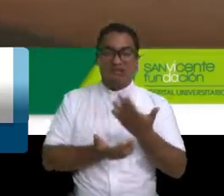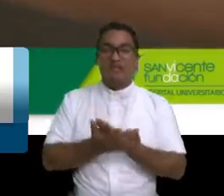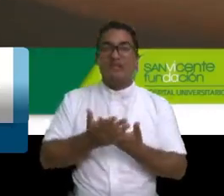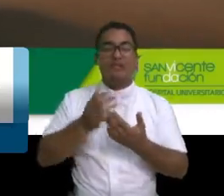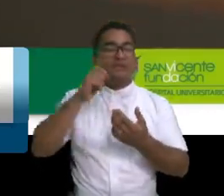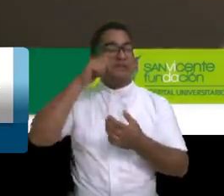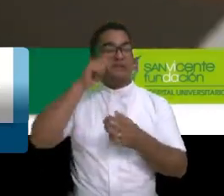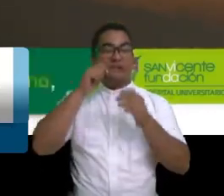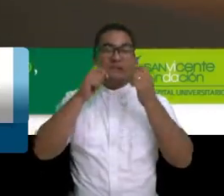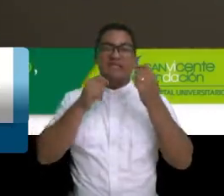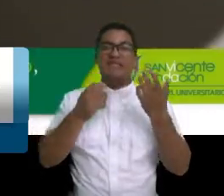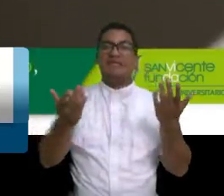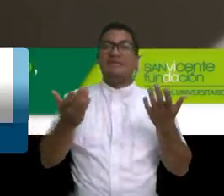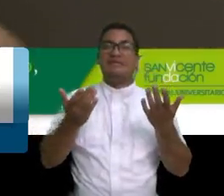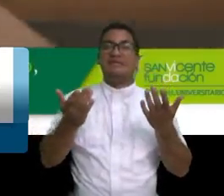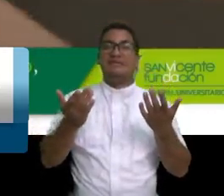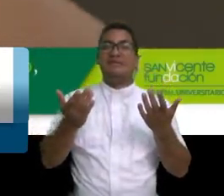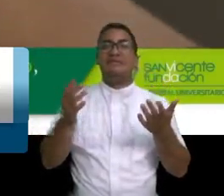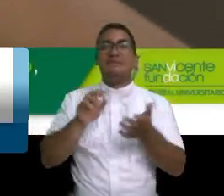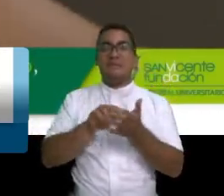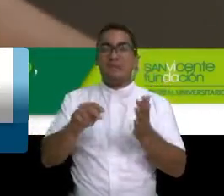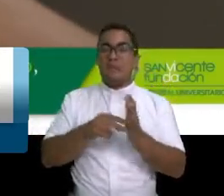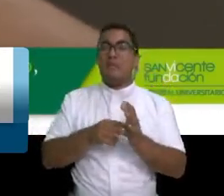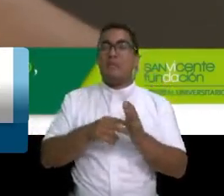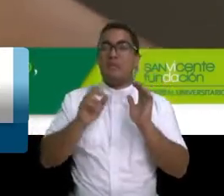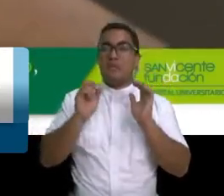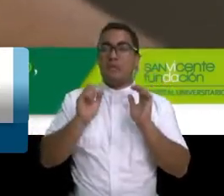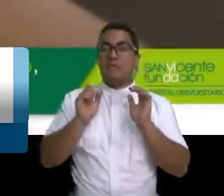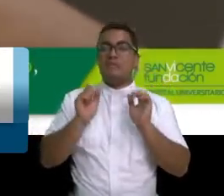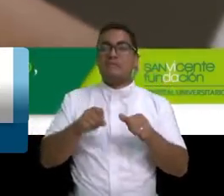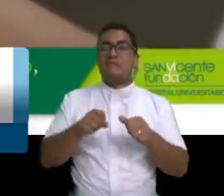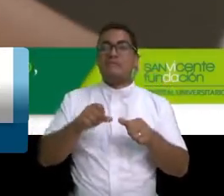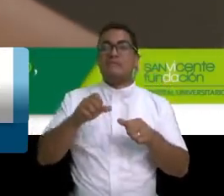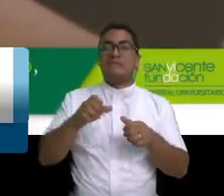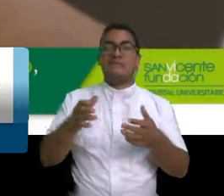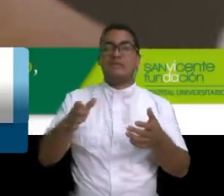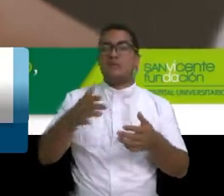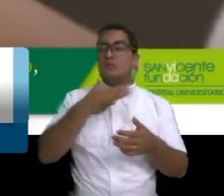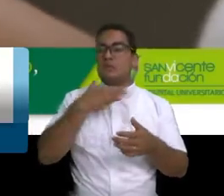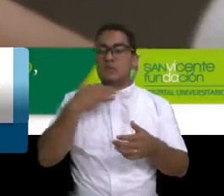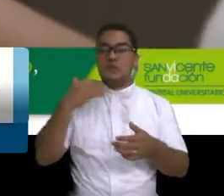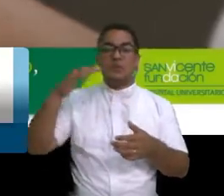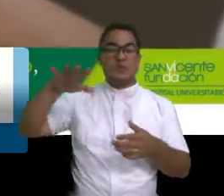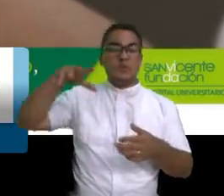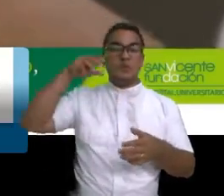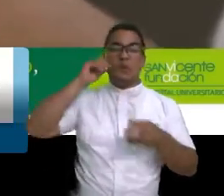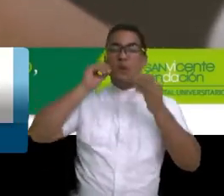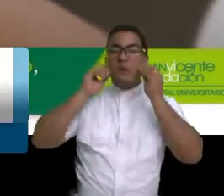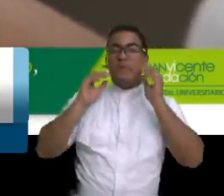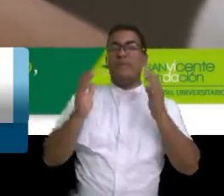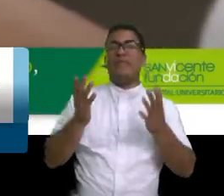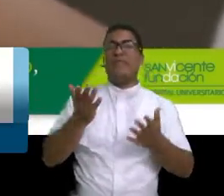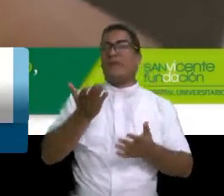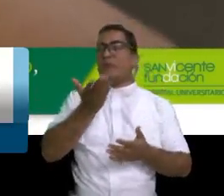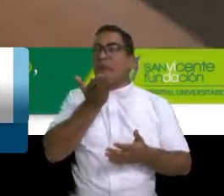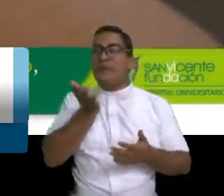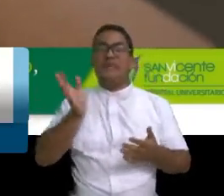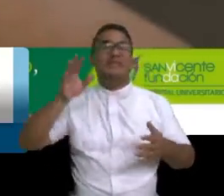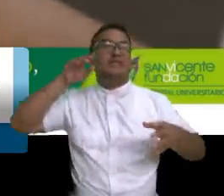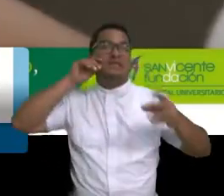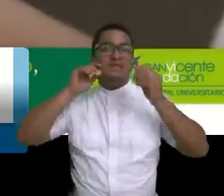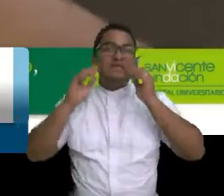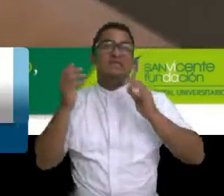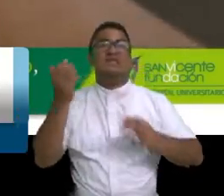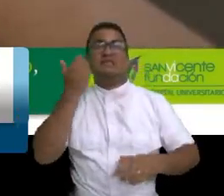pasamos la mano en nuestro rostro, que en nuestro rostro también, en la superficie de la piel, pueden haber residuos, ¿verdad? Por el polvo,